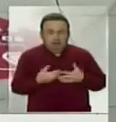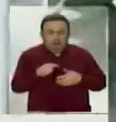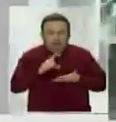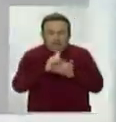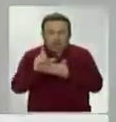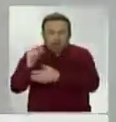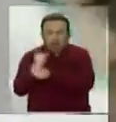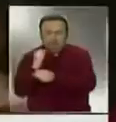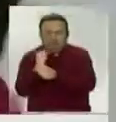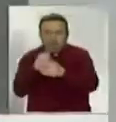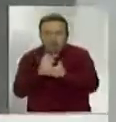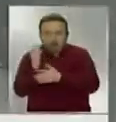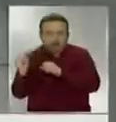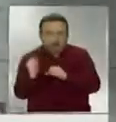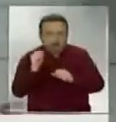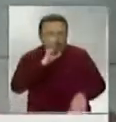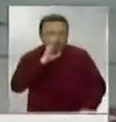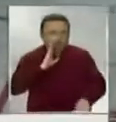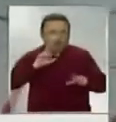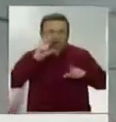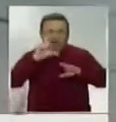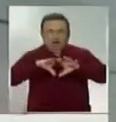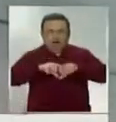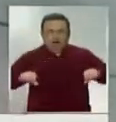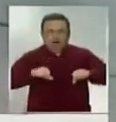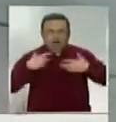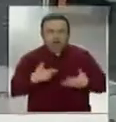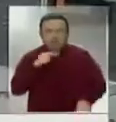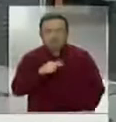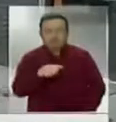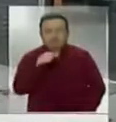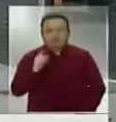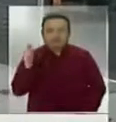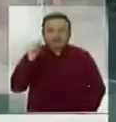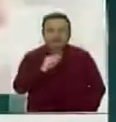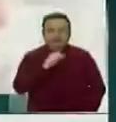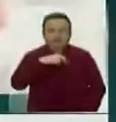puestos de trabajo para pasar a limpiar y el lunes estar listos para abrir acá en el sector de Patronato.